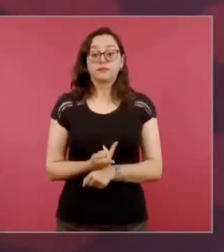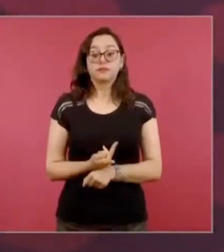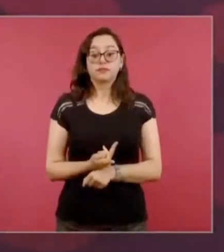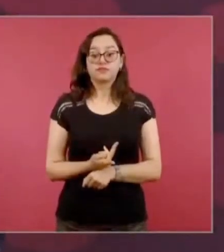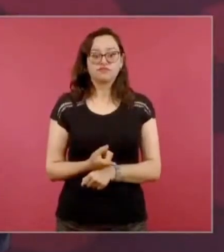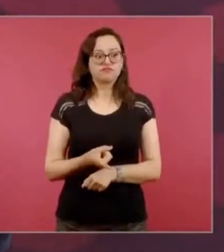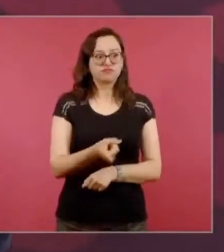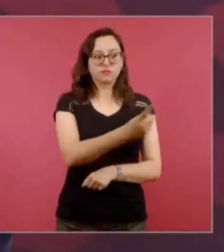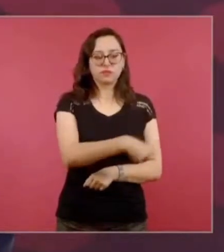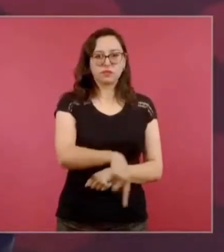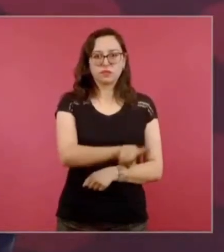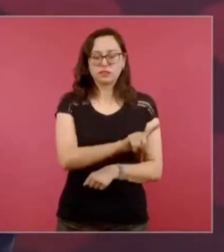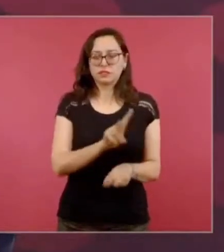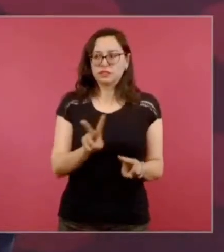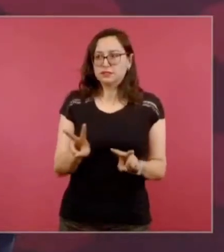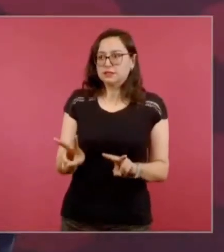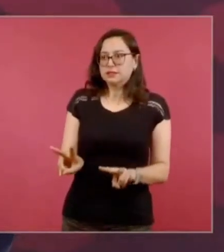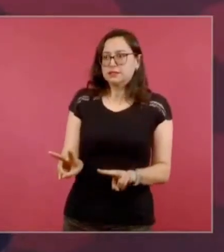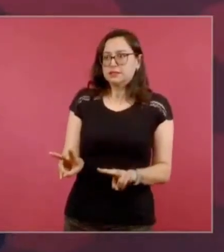empiezan a desesperarse,